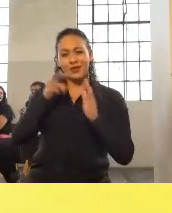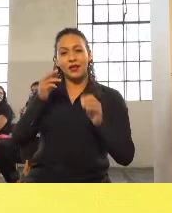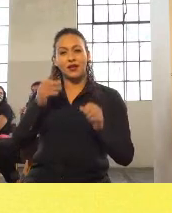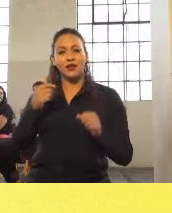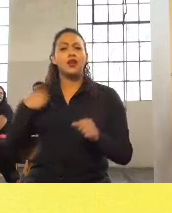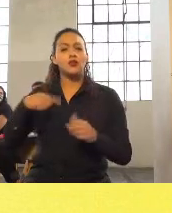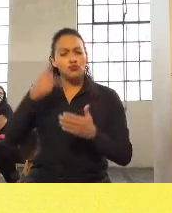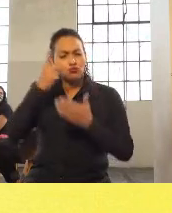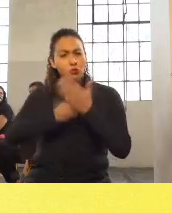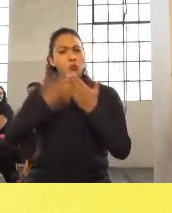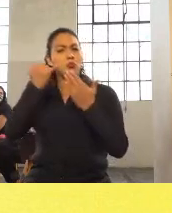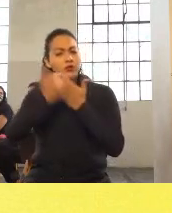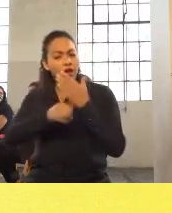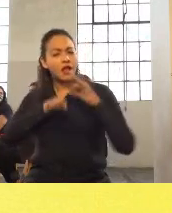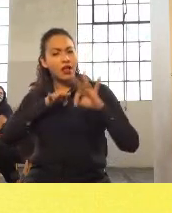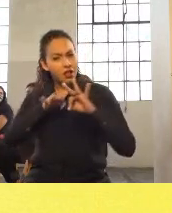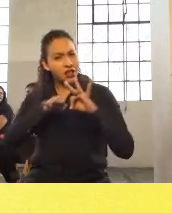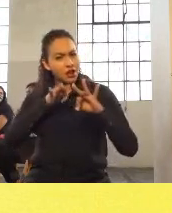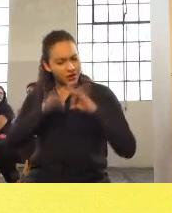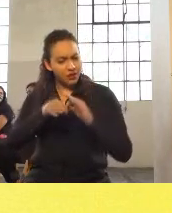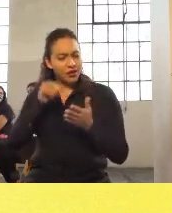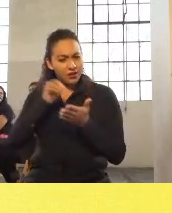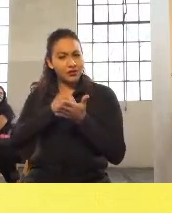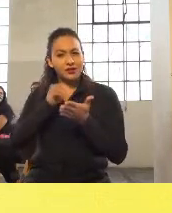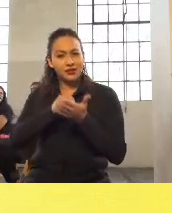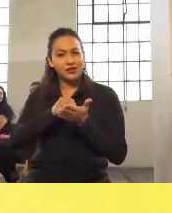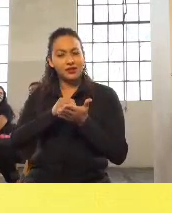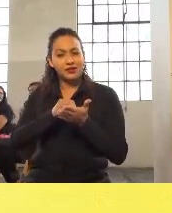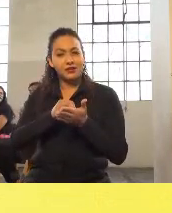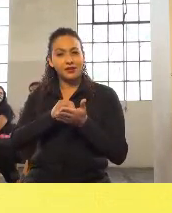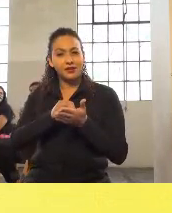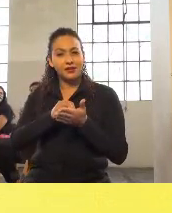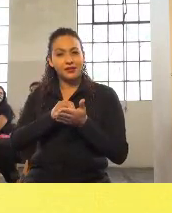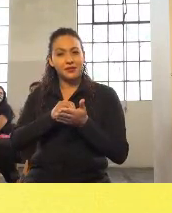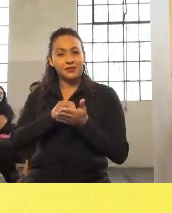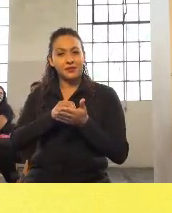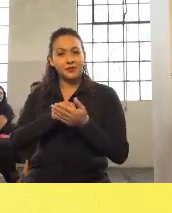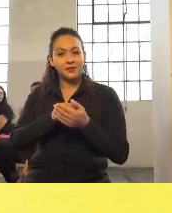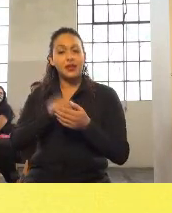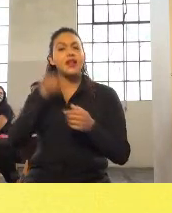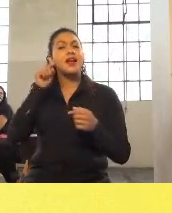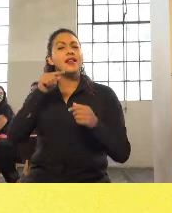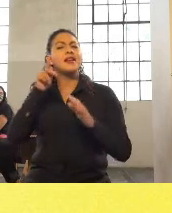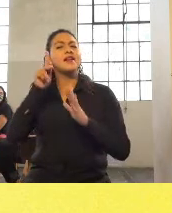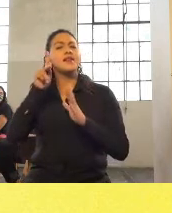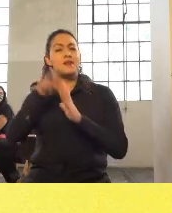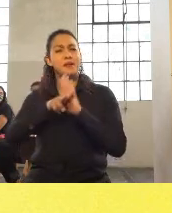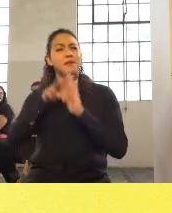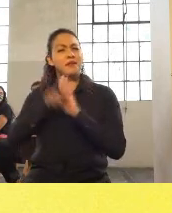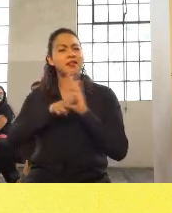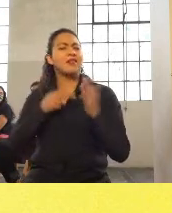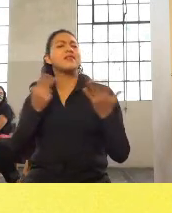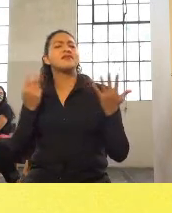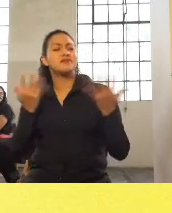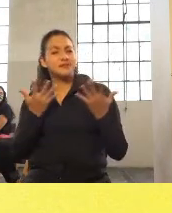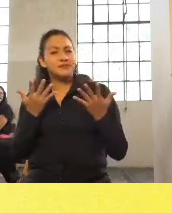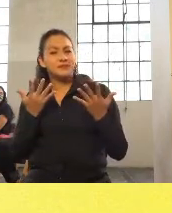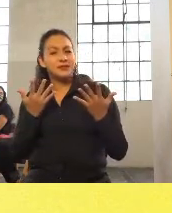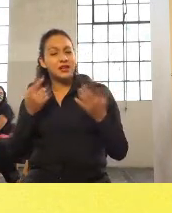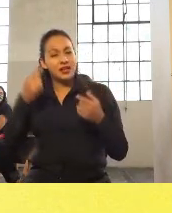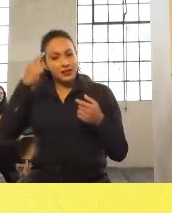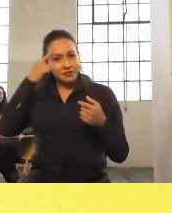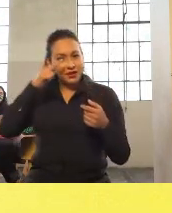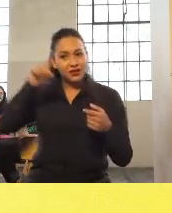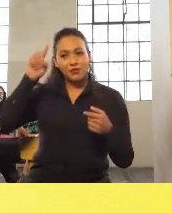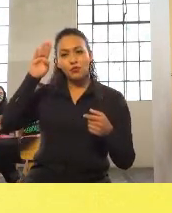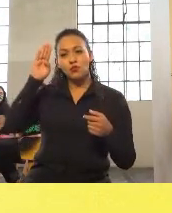trabajando en proyectos de mucha más larga duración. En este caso es un análisis acerca de los mandatos socioculturales a los que